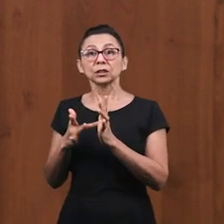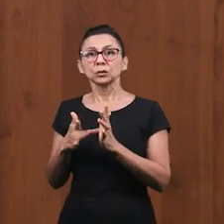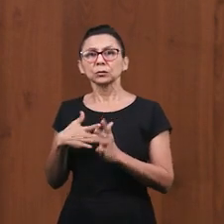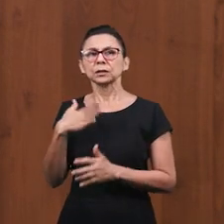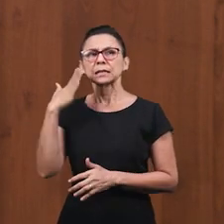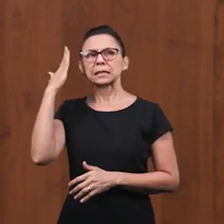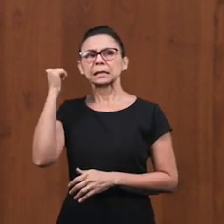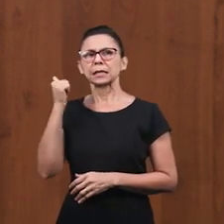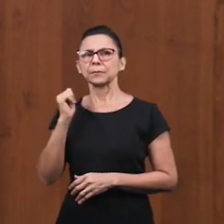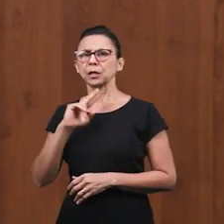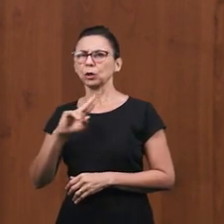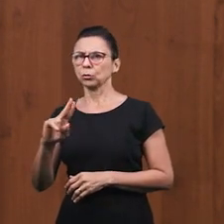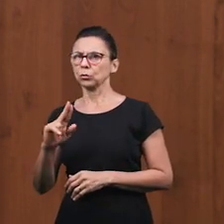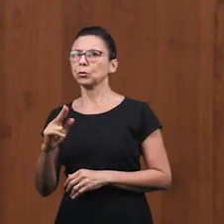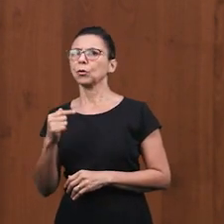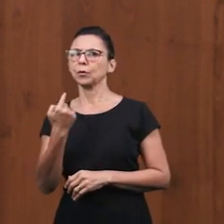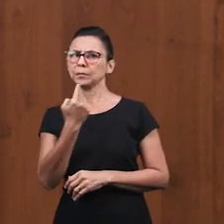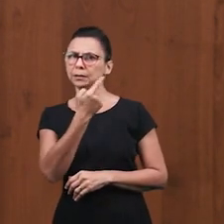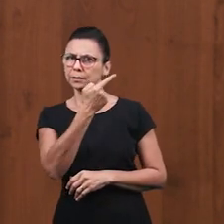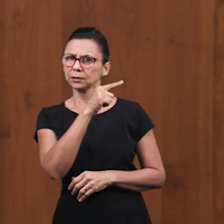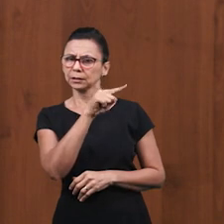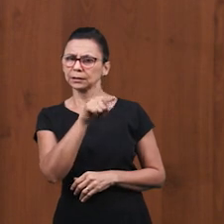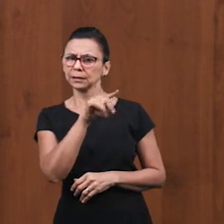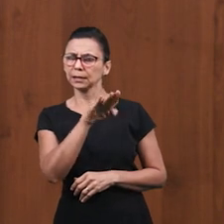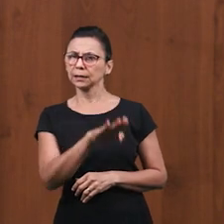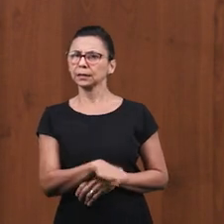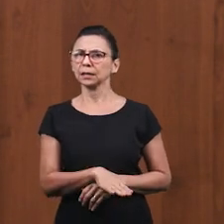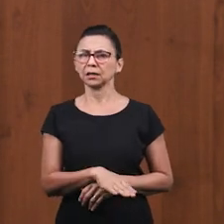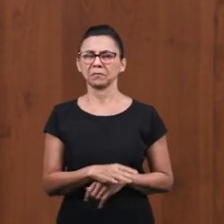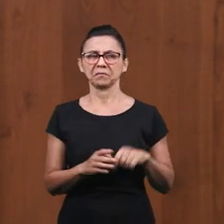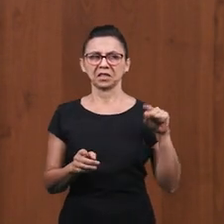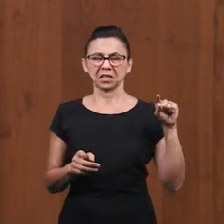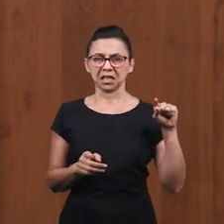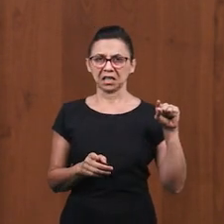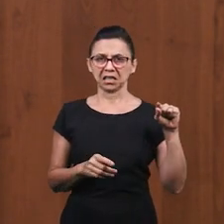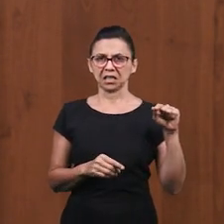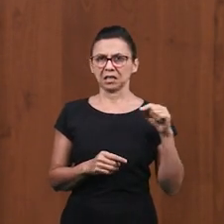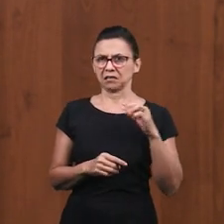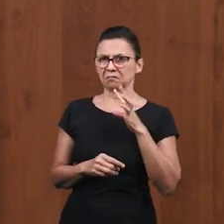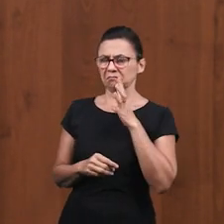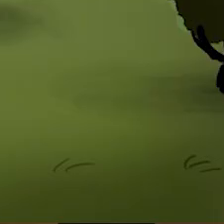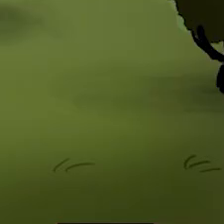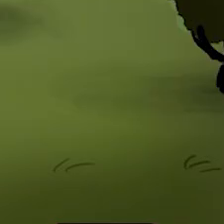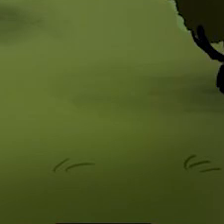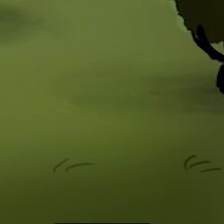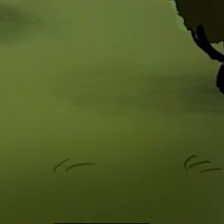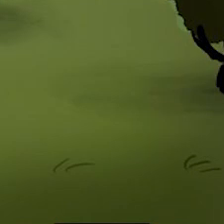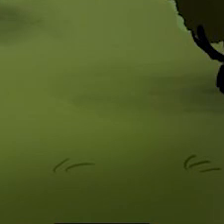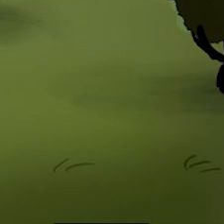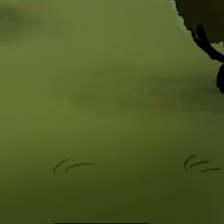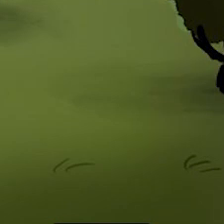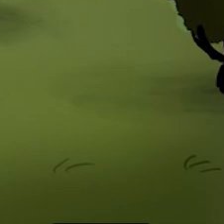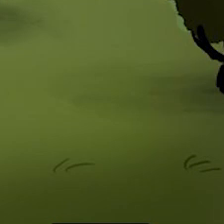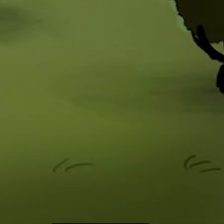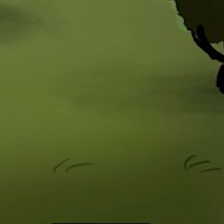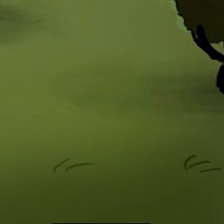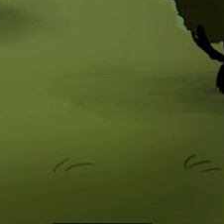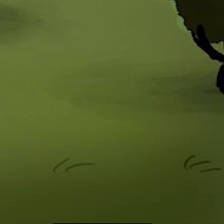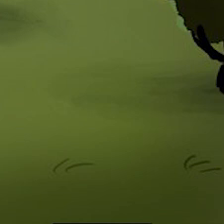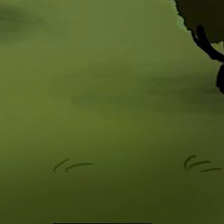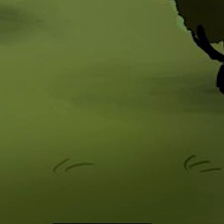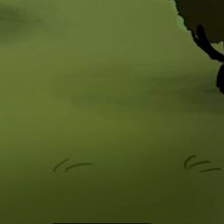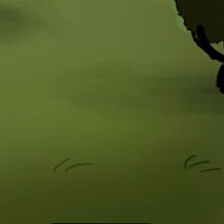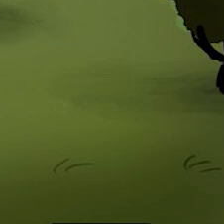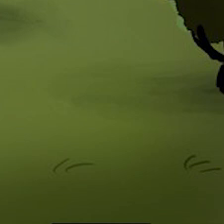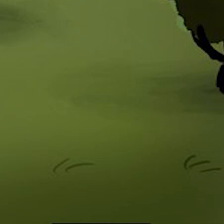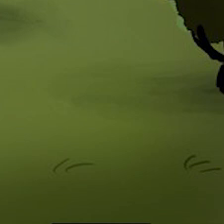nombre. Y Zaqueo no lo conocía, no conocía a Jesús, pero Jesús lo conocía muy bien. Jesús,